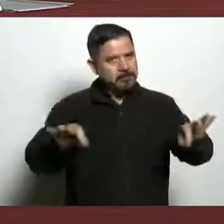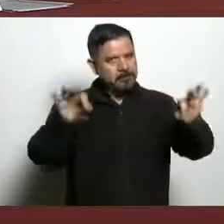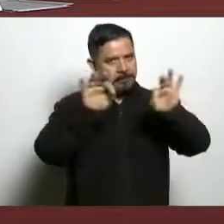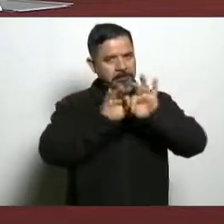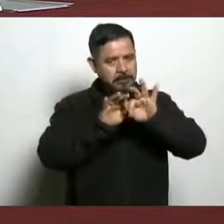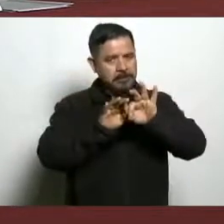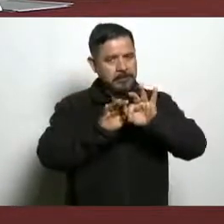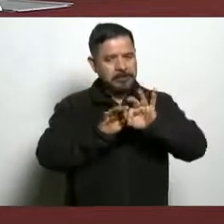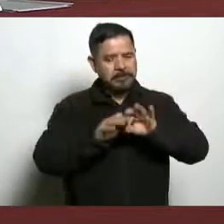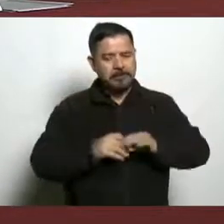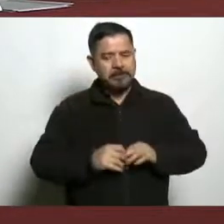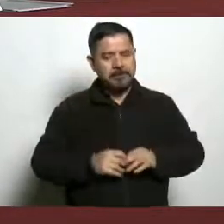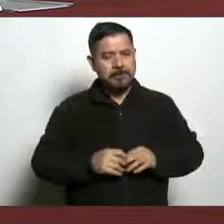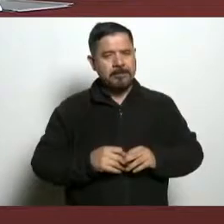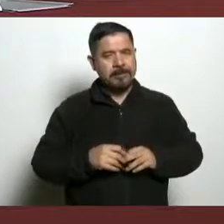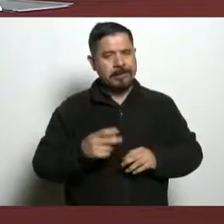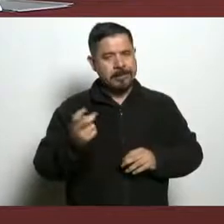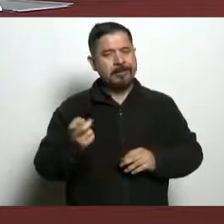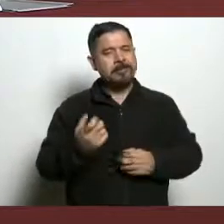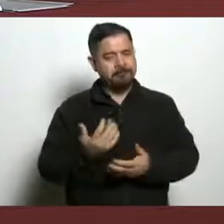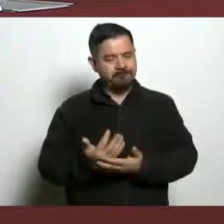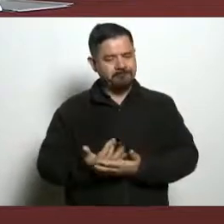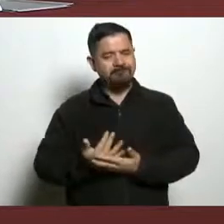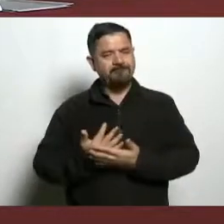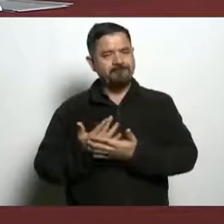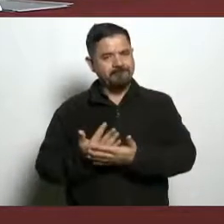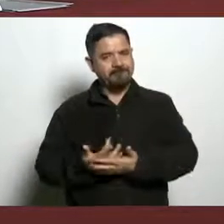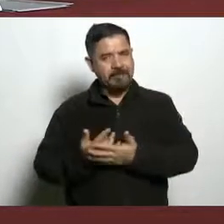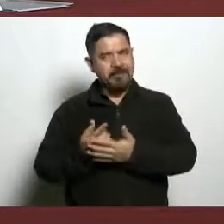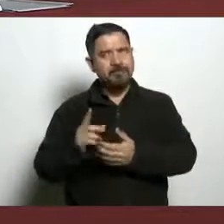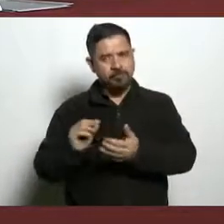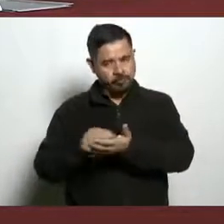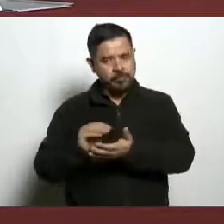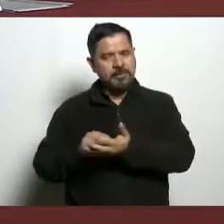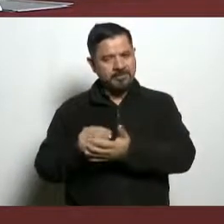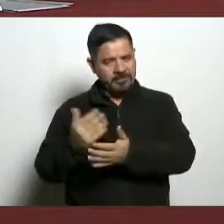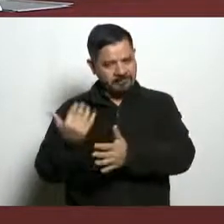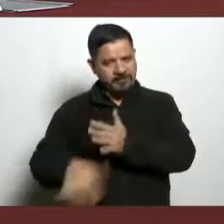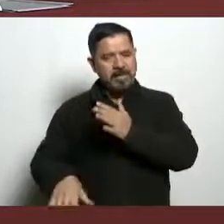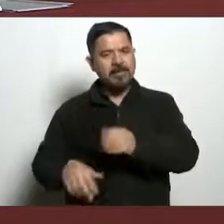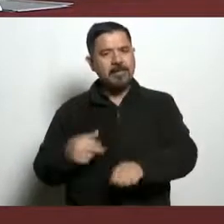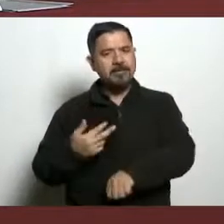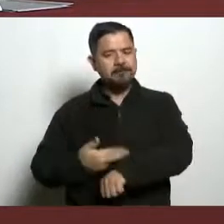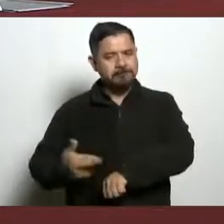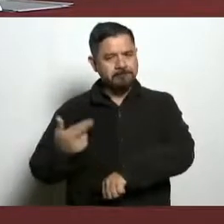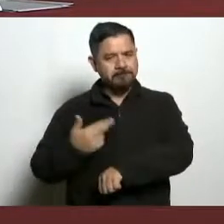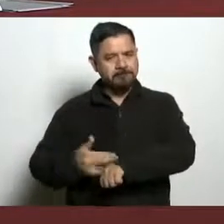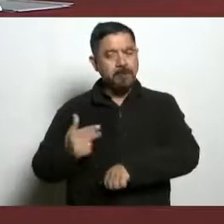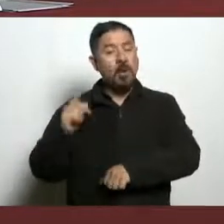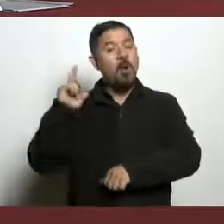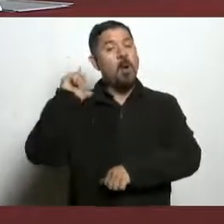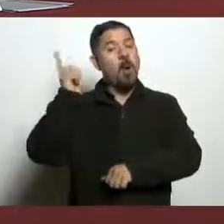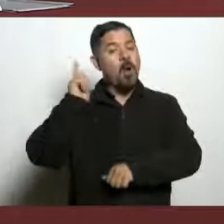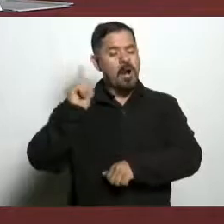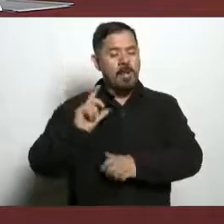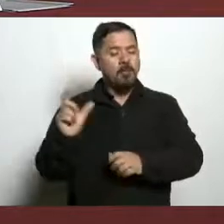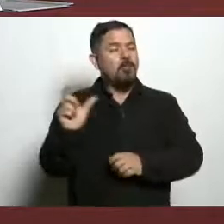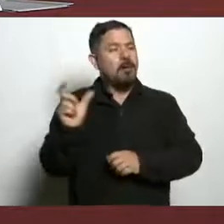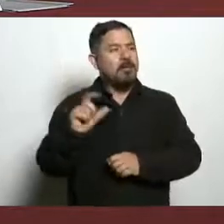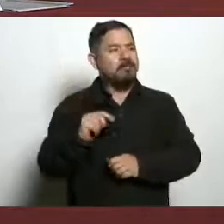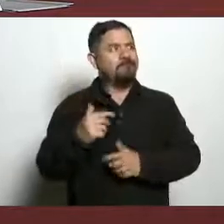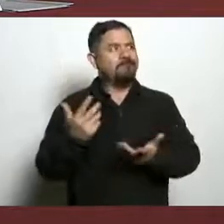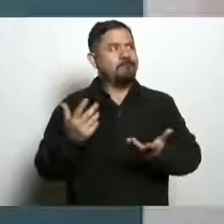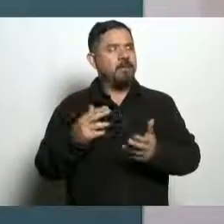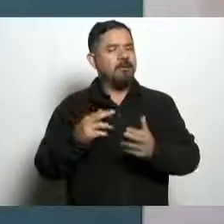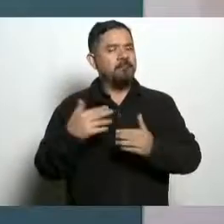Es algo que está pendiente de resolver. Ojalá para la próxima